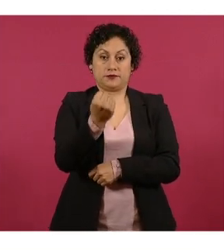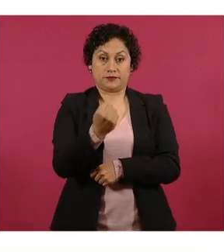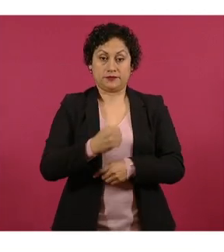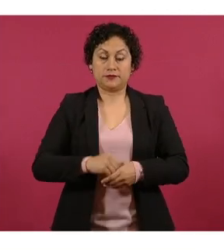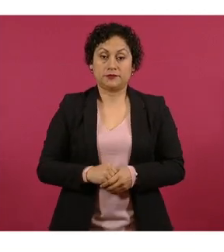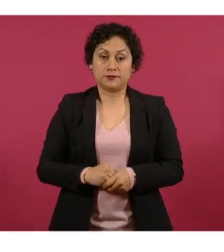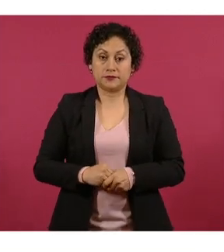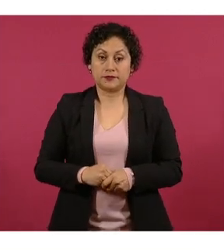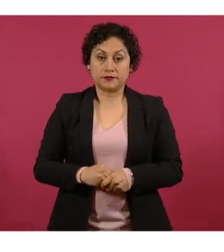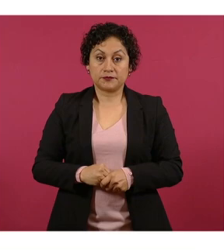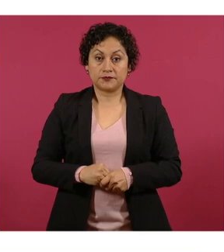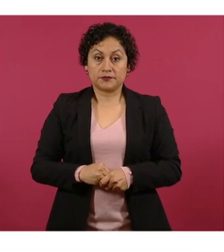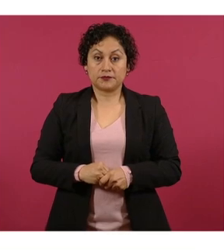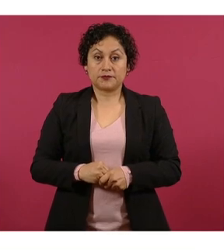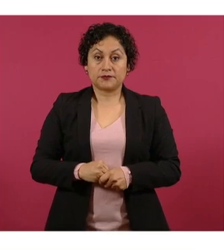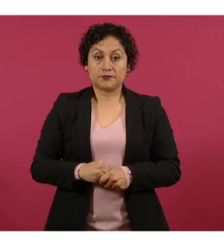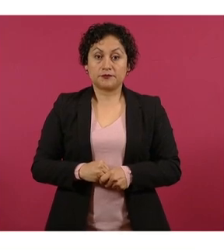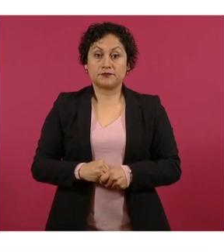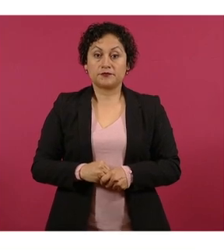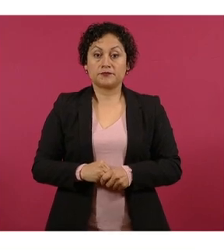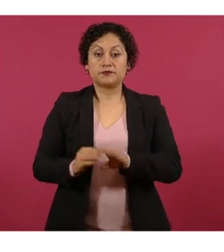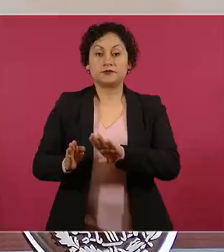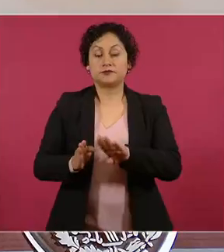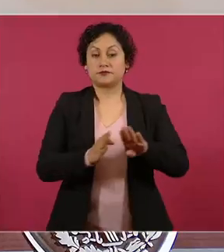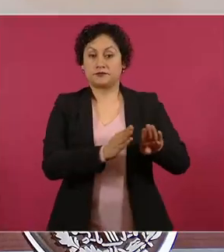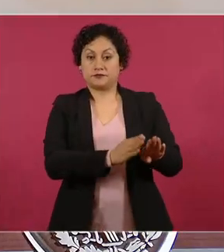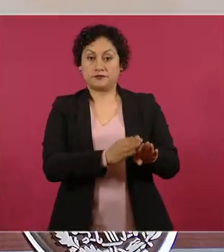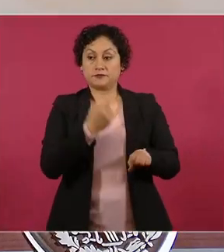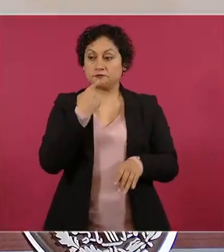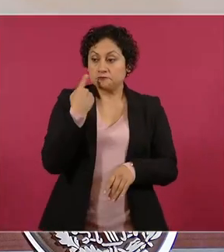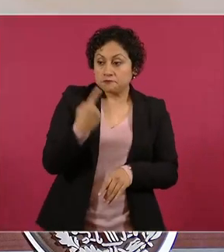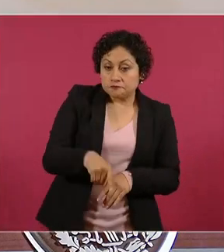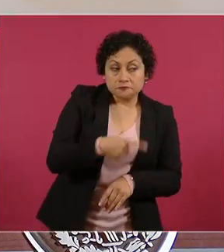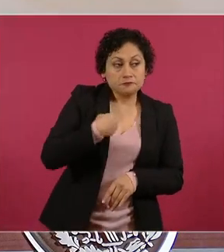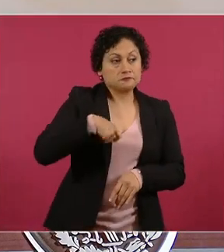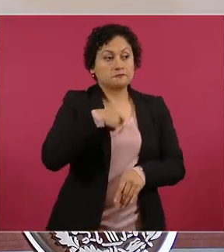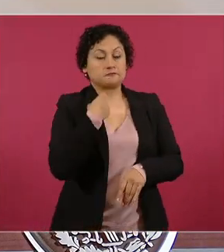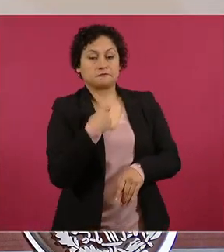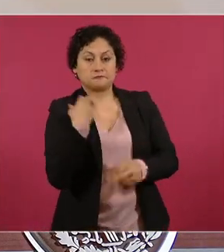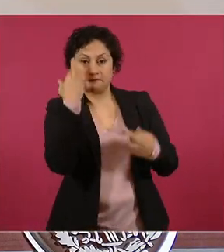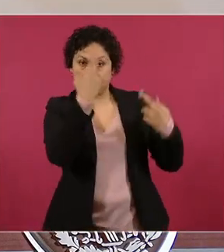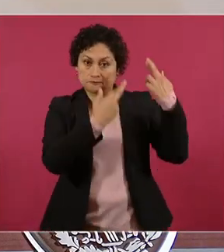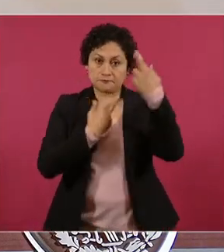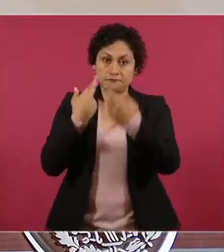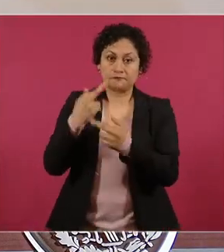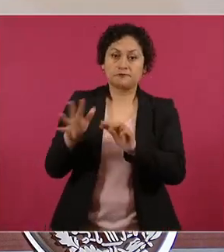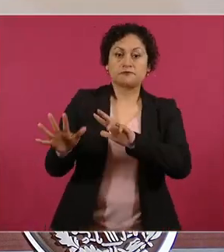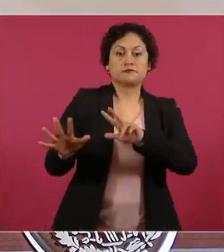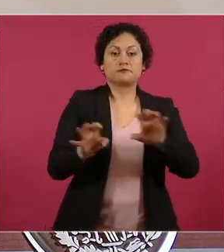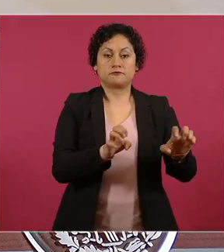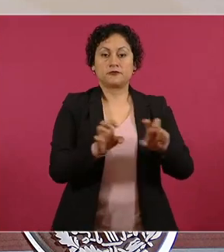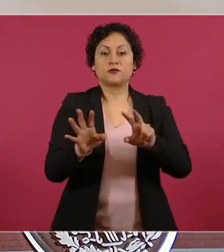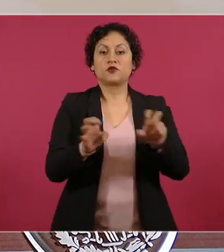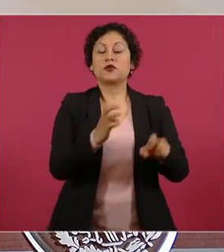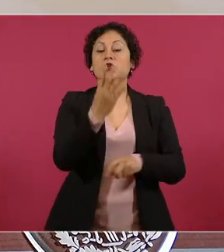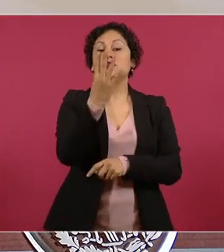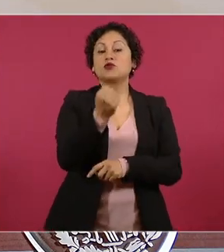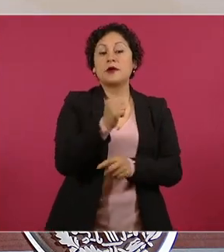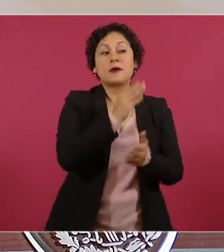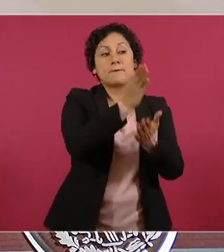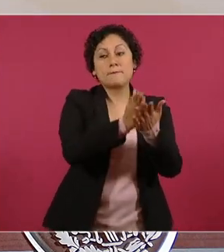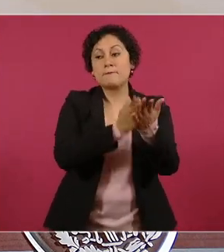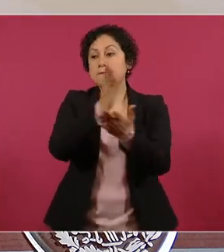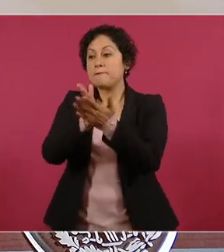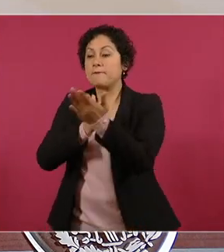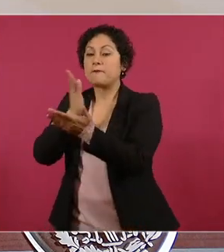centavos. En temas de verificación, de 809 visitas y verificaciones realizadas, sobre todo para